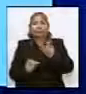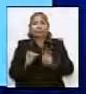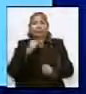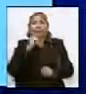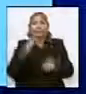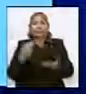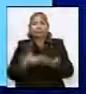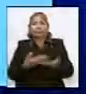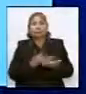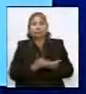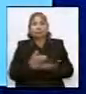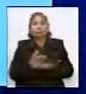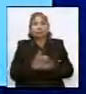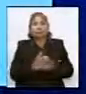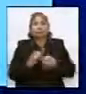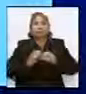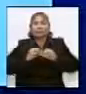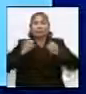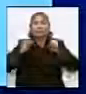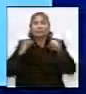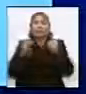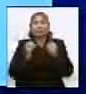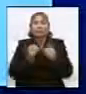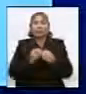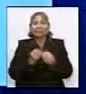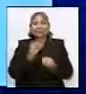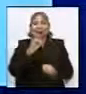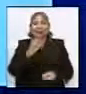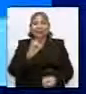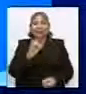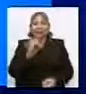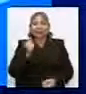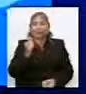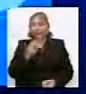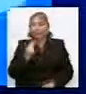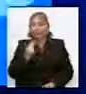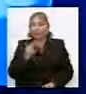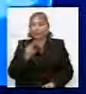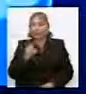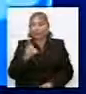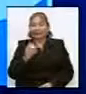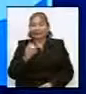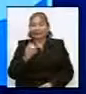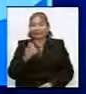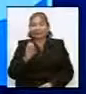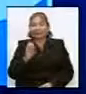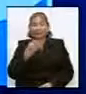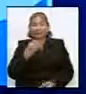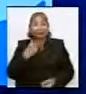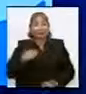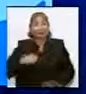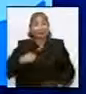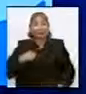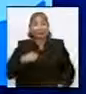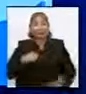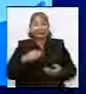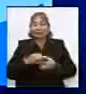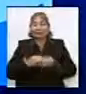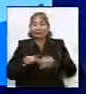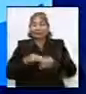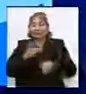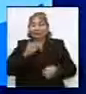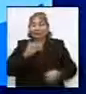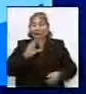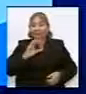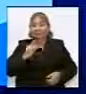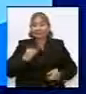encuentro multipartidario organizado por el congresista Juan Carlos González Ardiles, la burgomaestre de la Municipalidad Provincial de Ica,